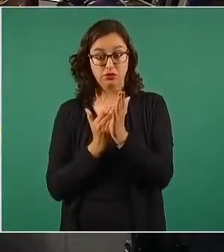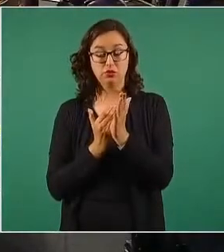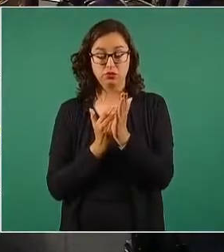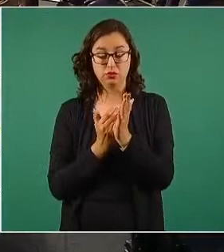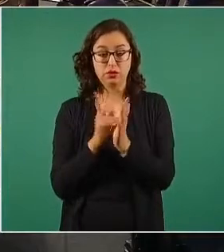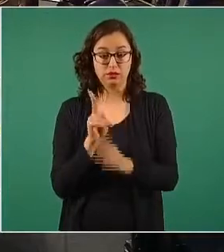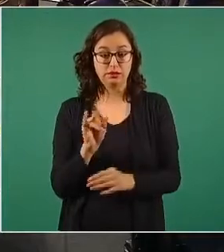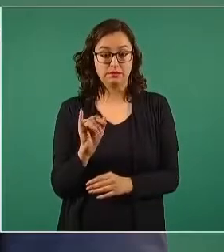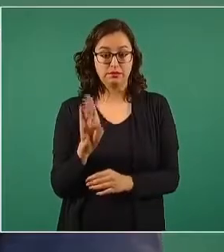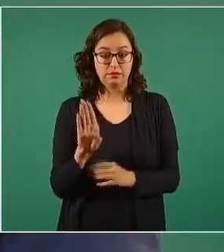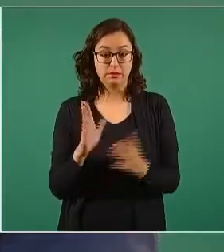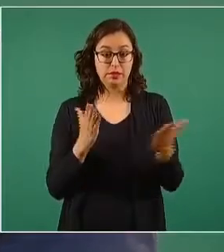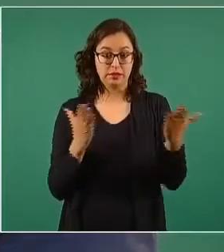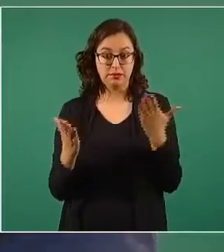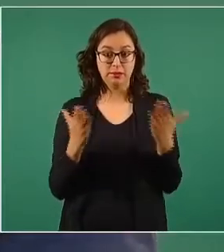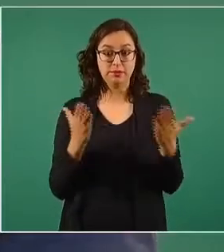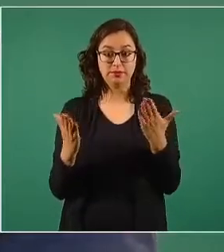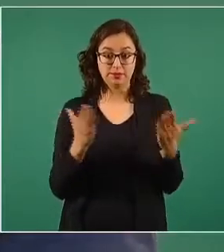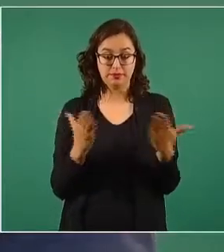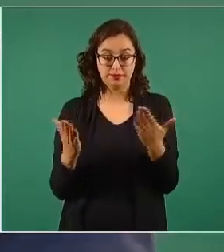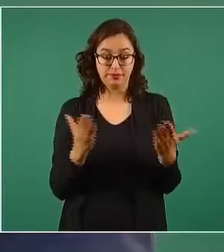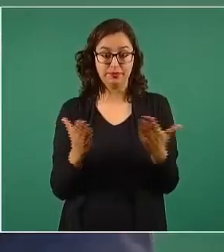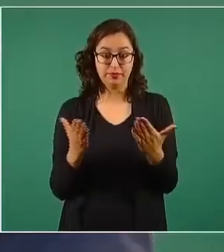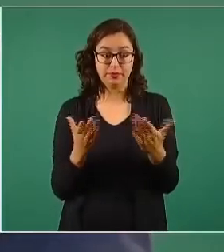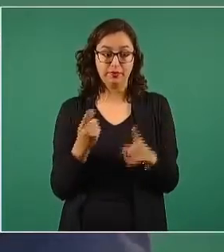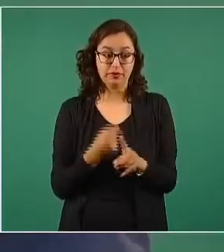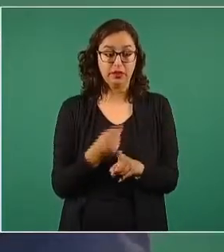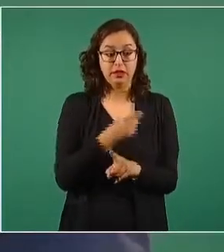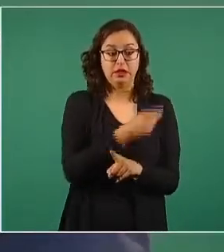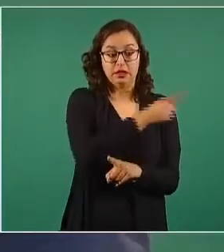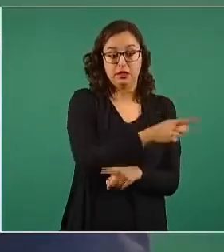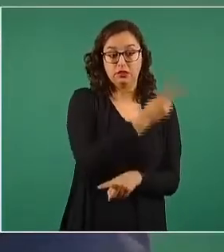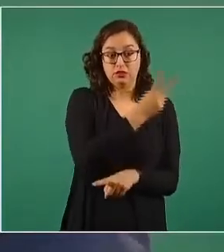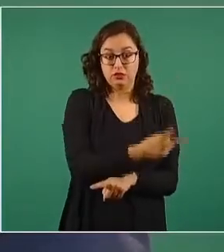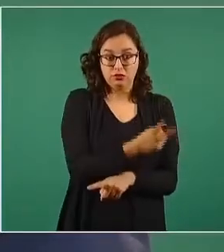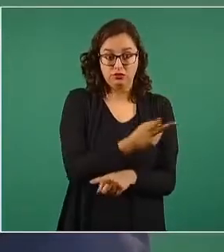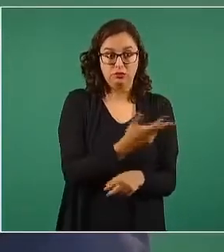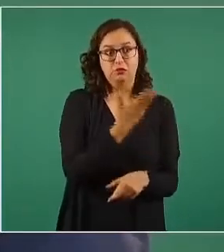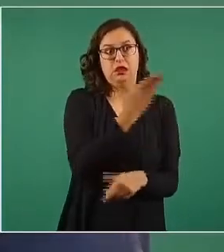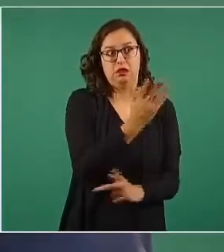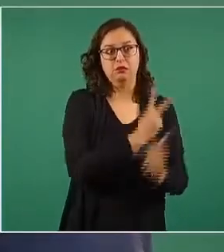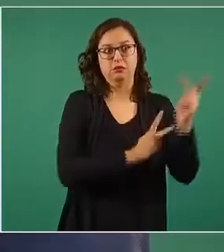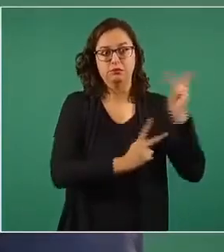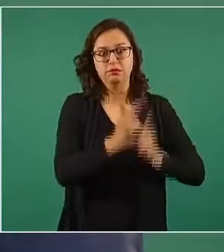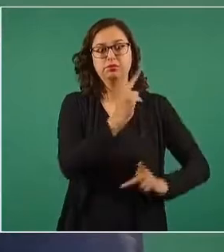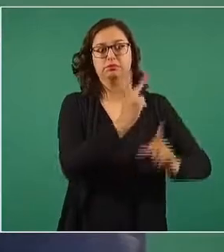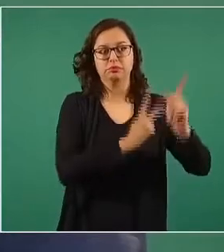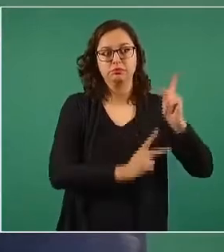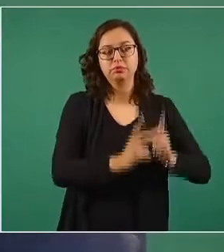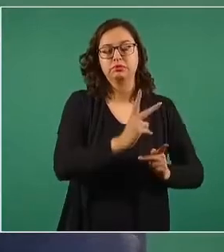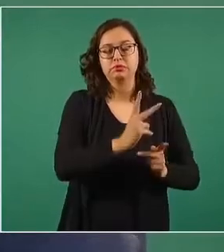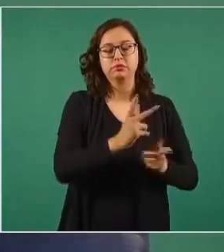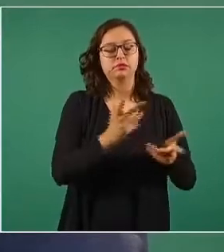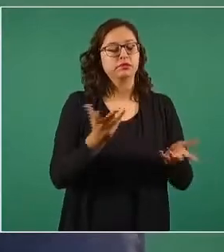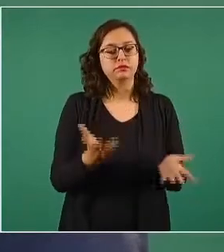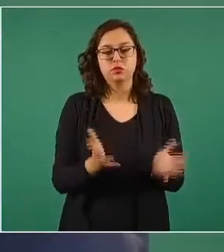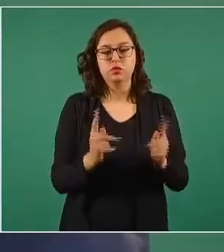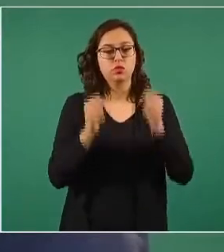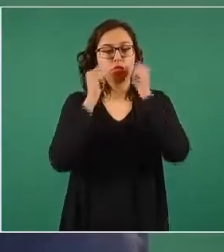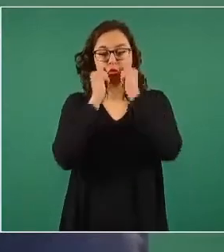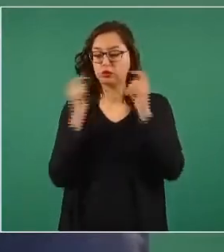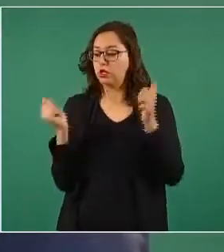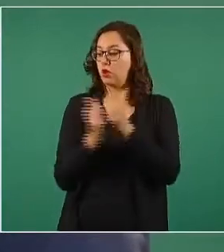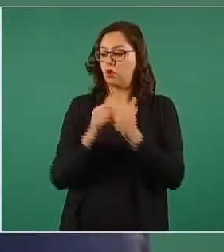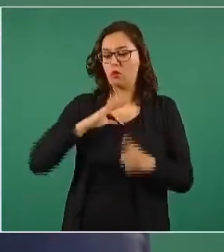del PIB, menos de lo que ellos endeudaron al país, a pesar de la